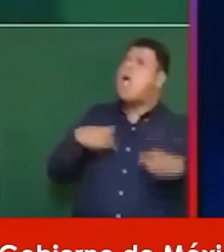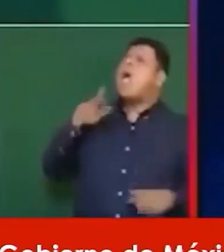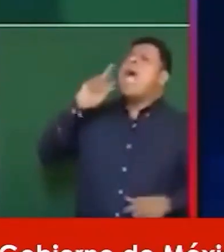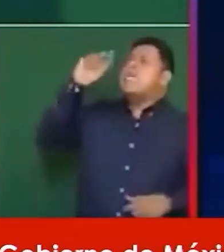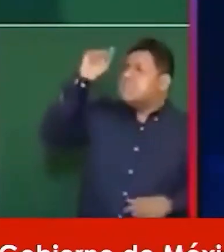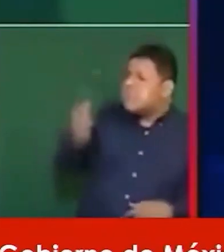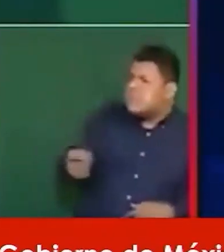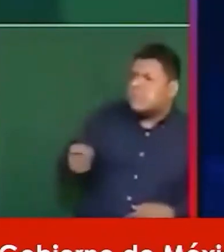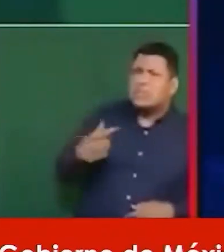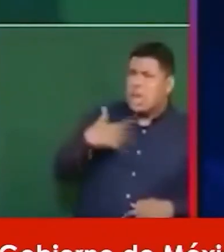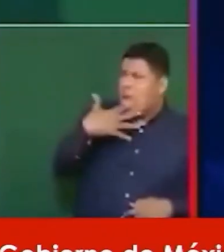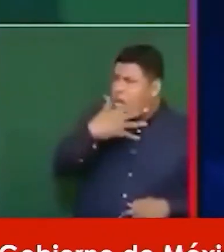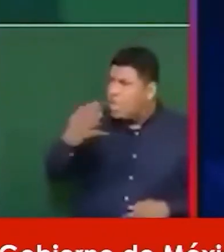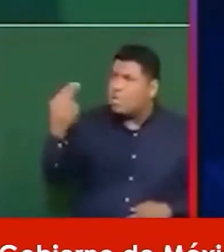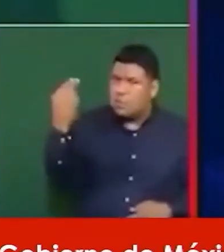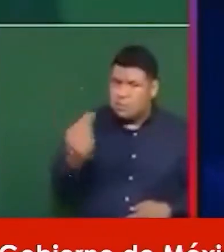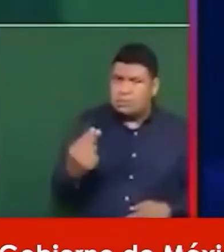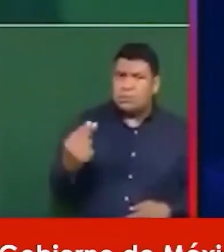por qué